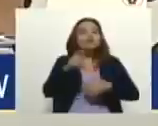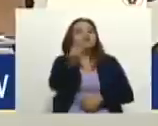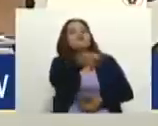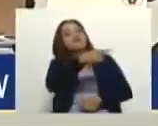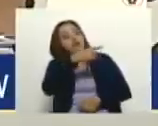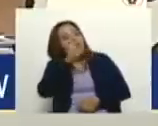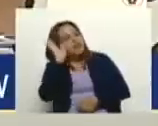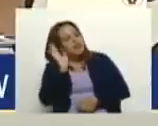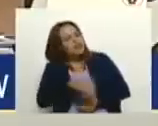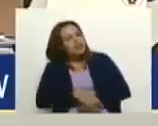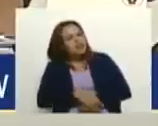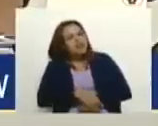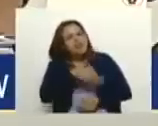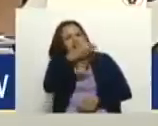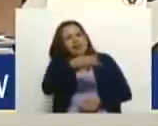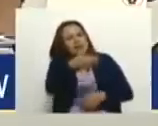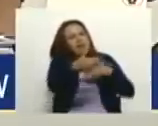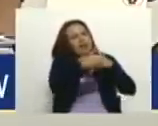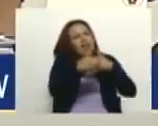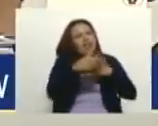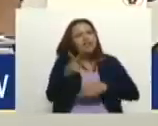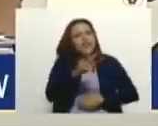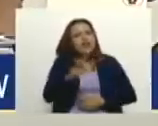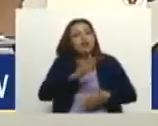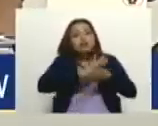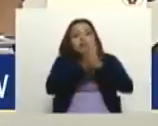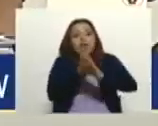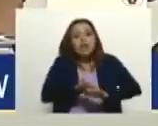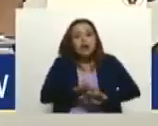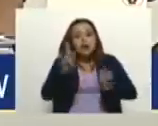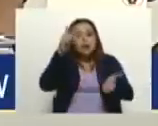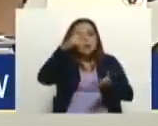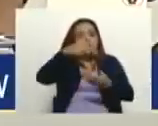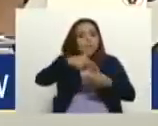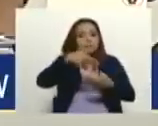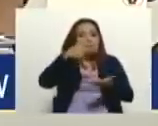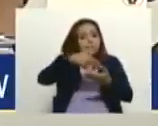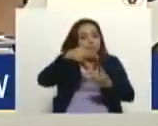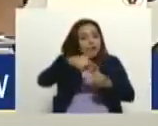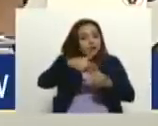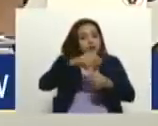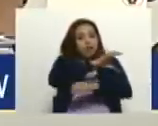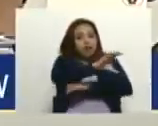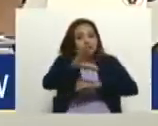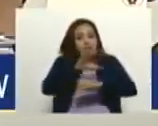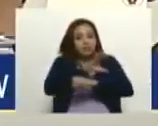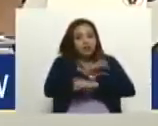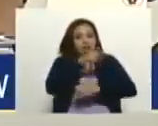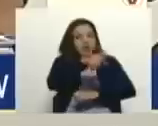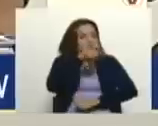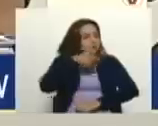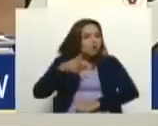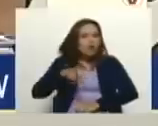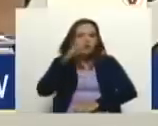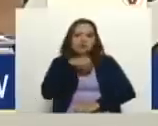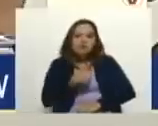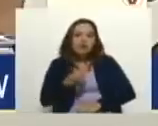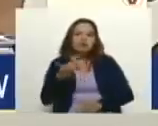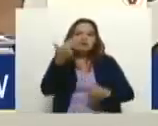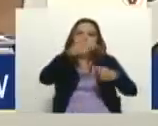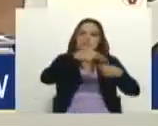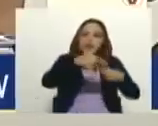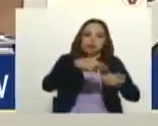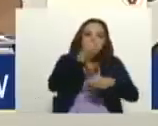ustedes, cuando se elimine Petrocaribe, que esos pueblos no tengan combustible